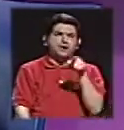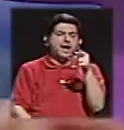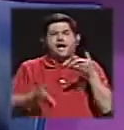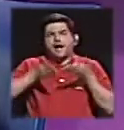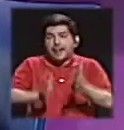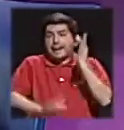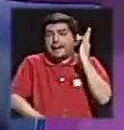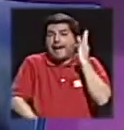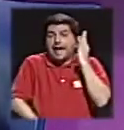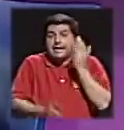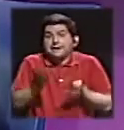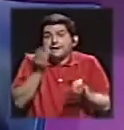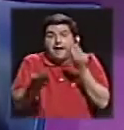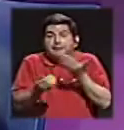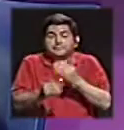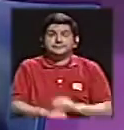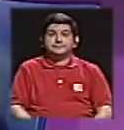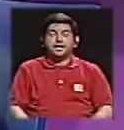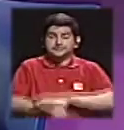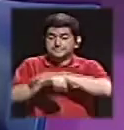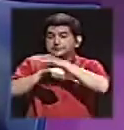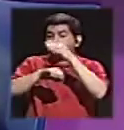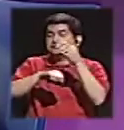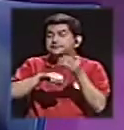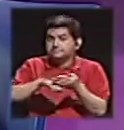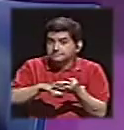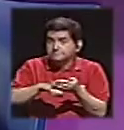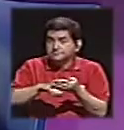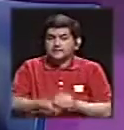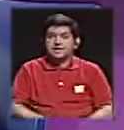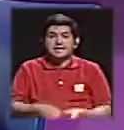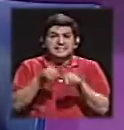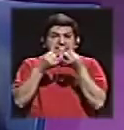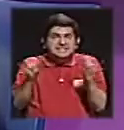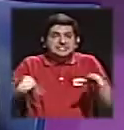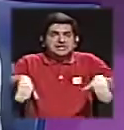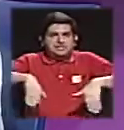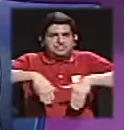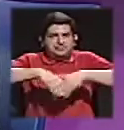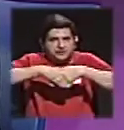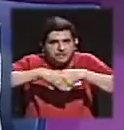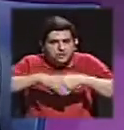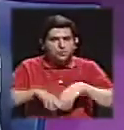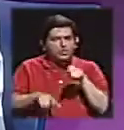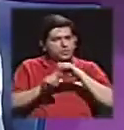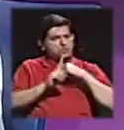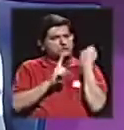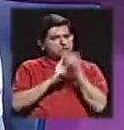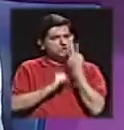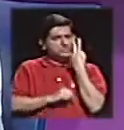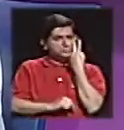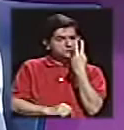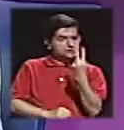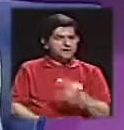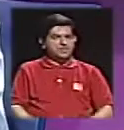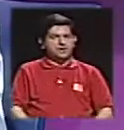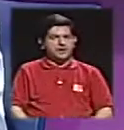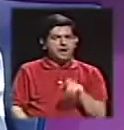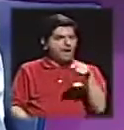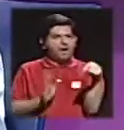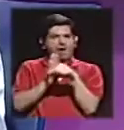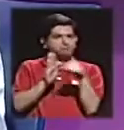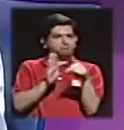hija queda embarazada sin casarse y eso se ve como algo